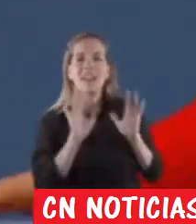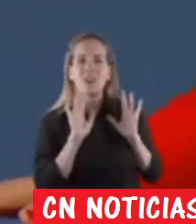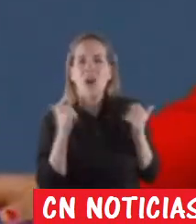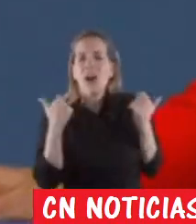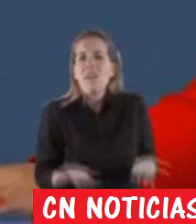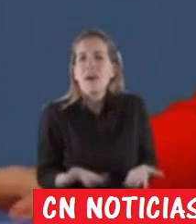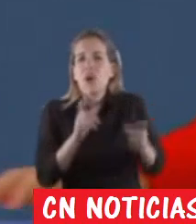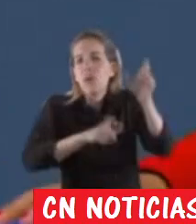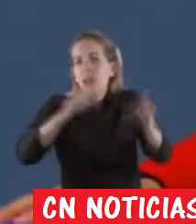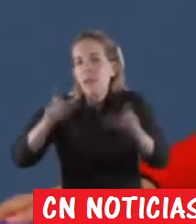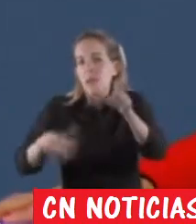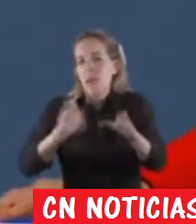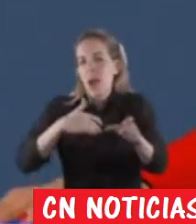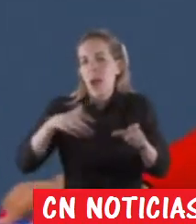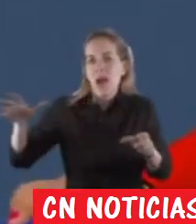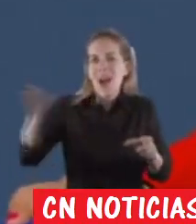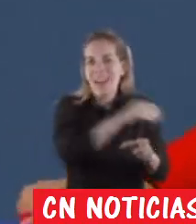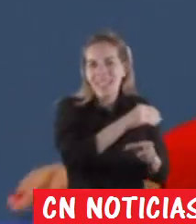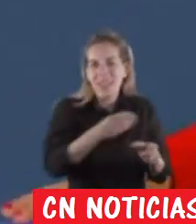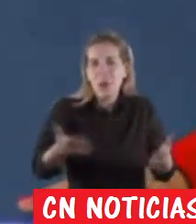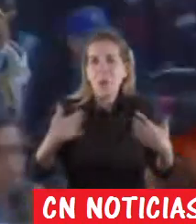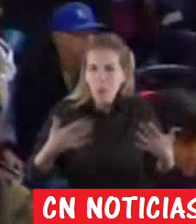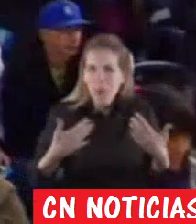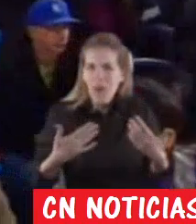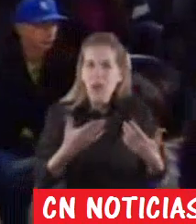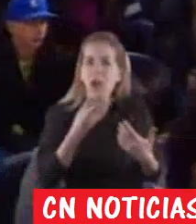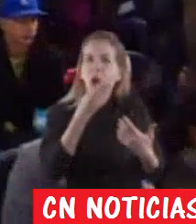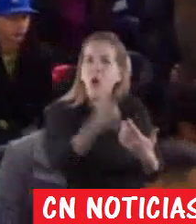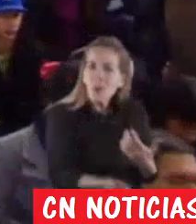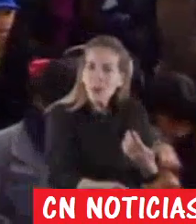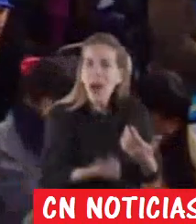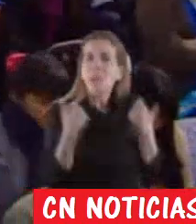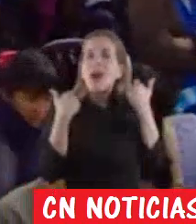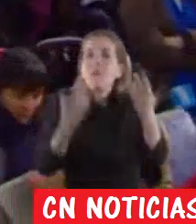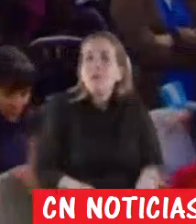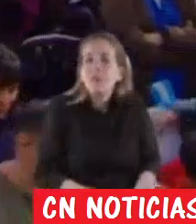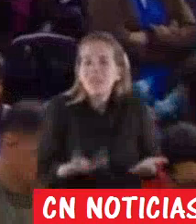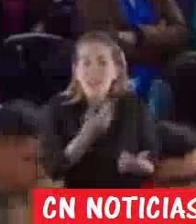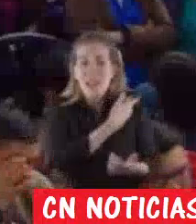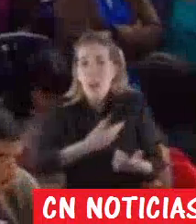nuestros argentinos puedan luchar, podamos garantizarle